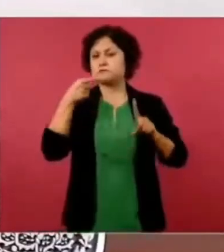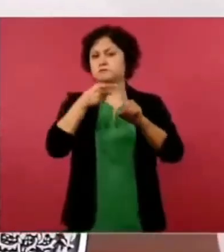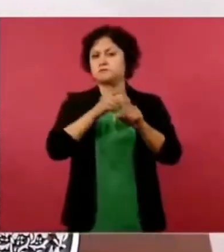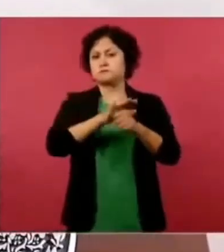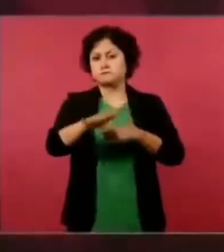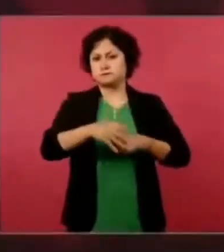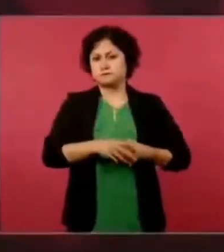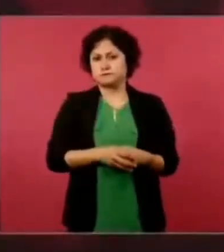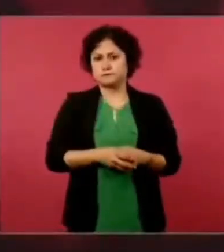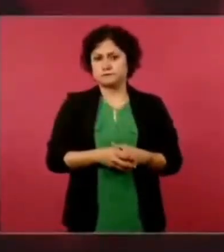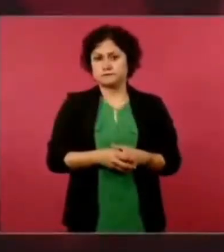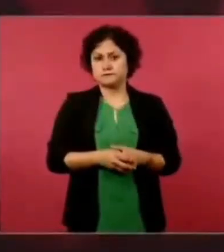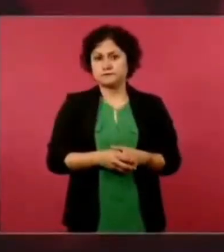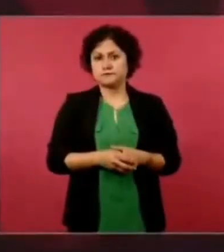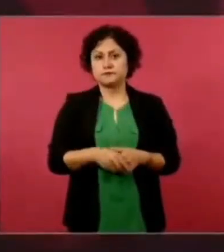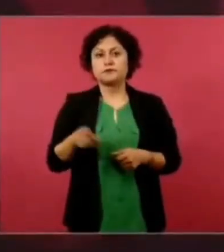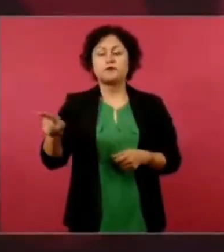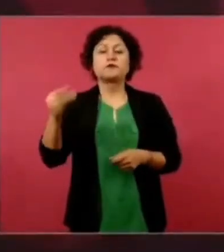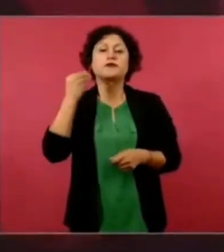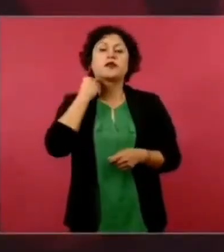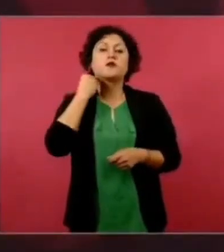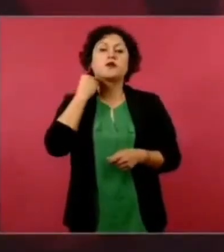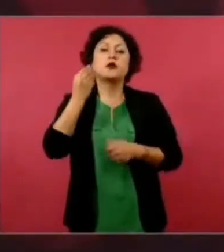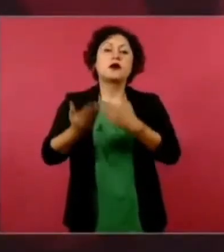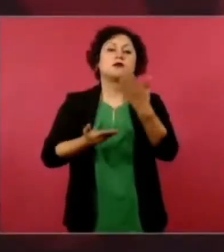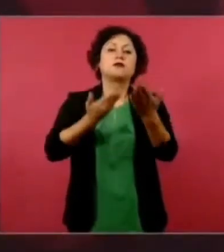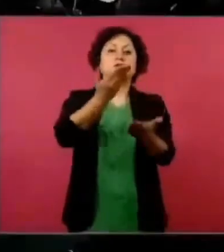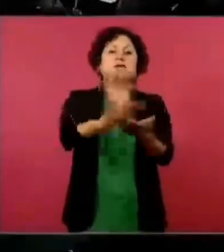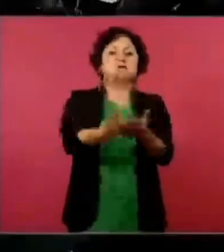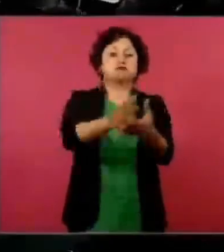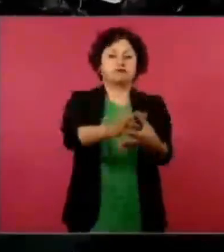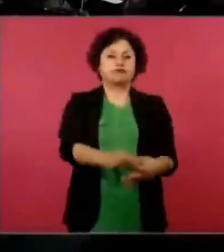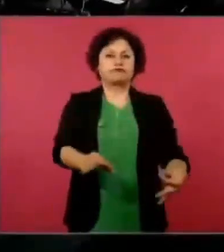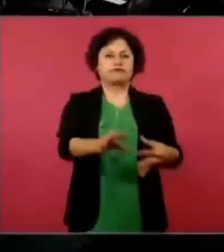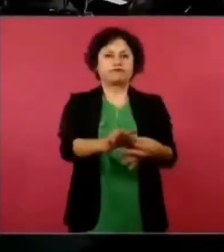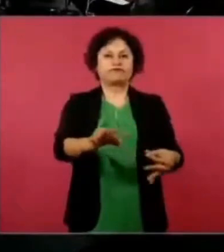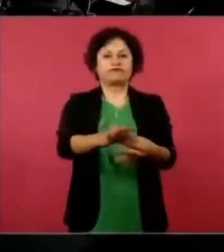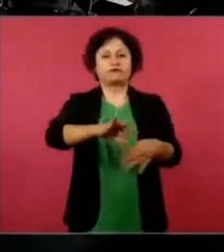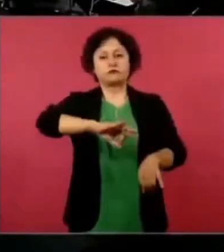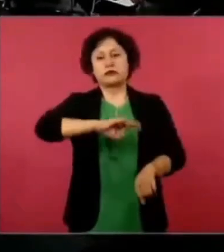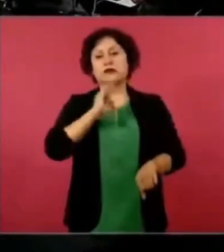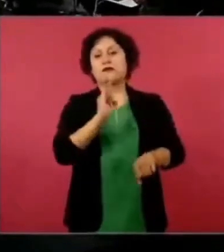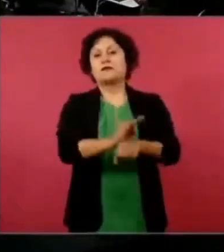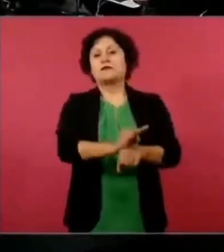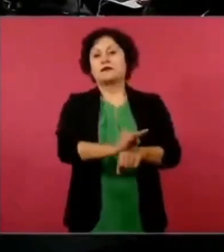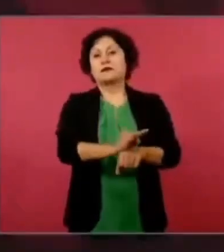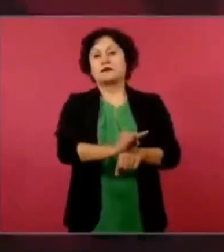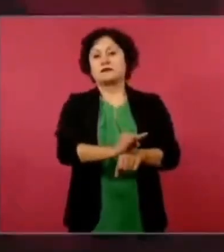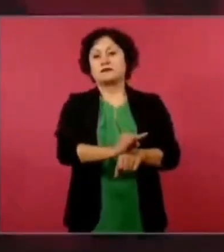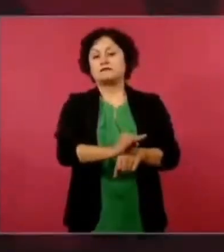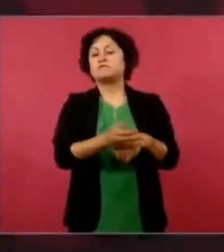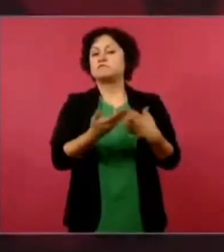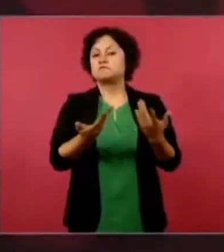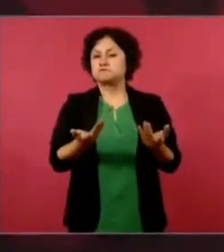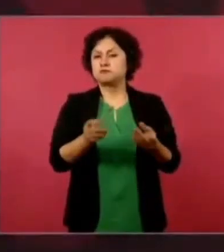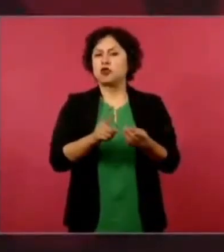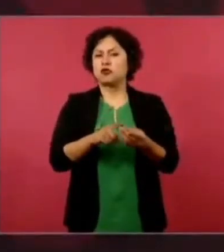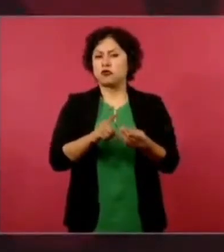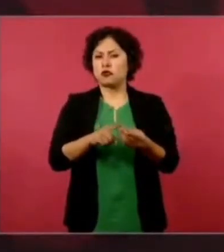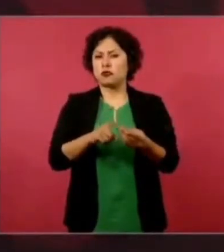A presentar sus argumentos para defender a